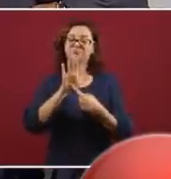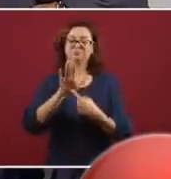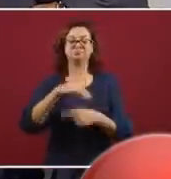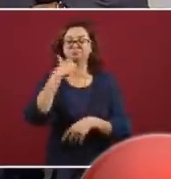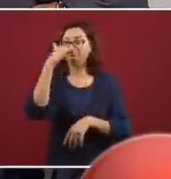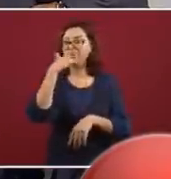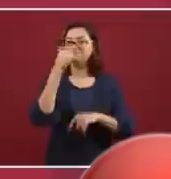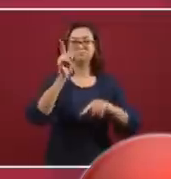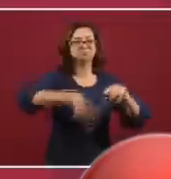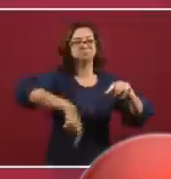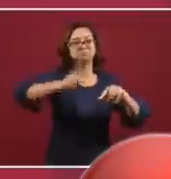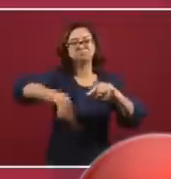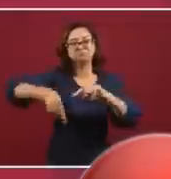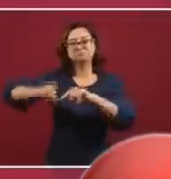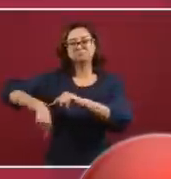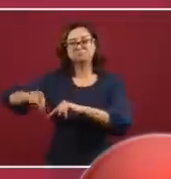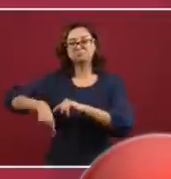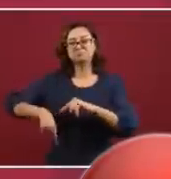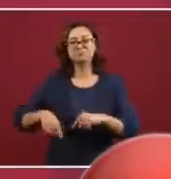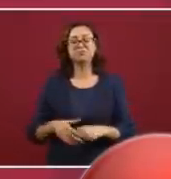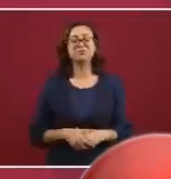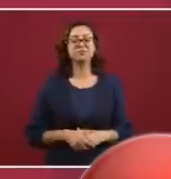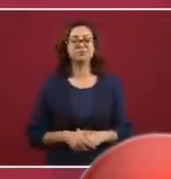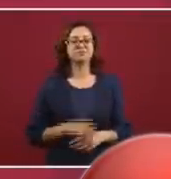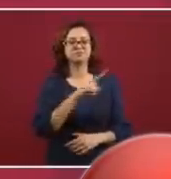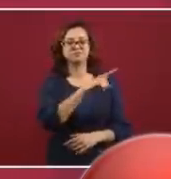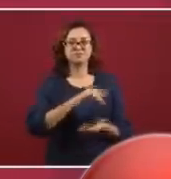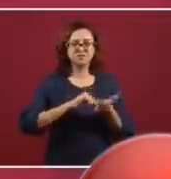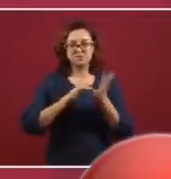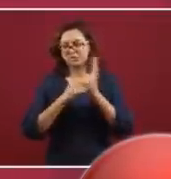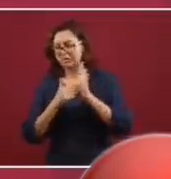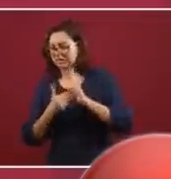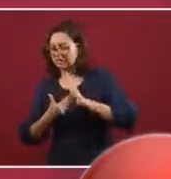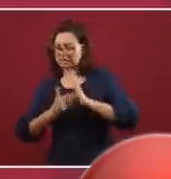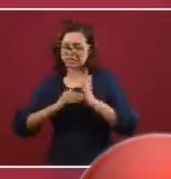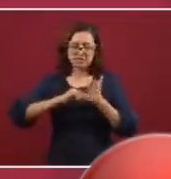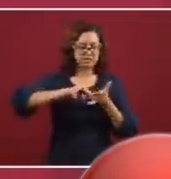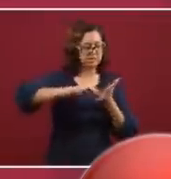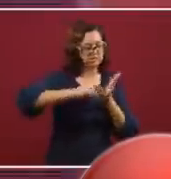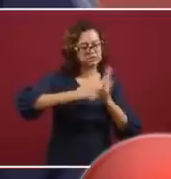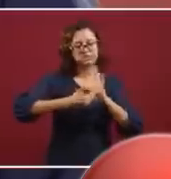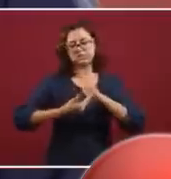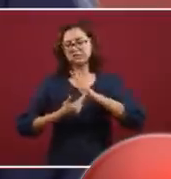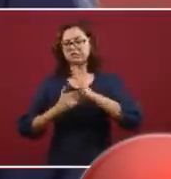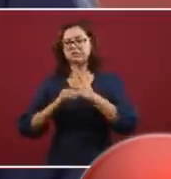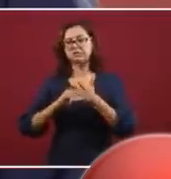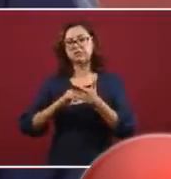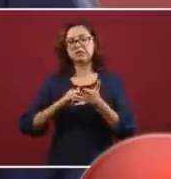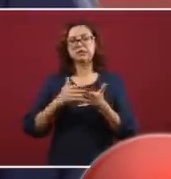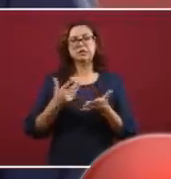corrupción y tratan de